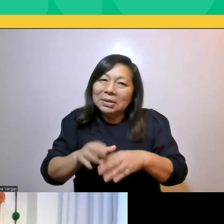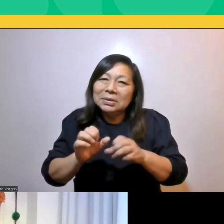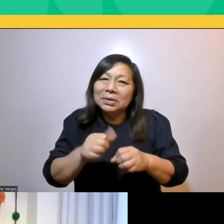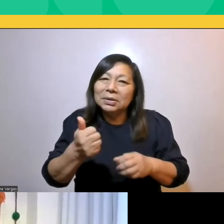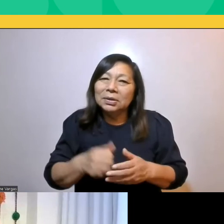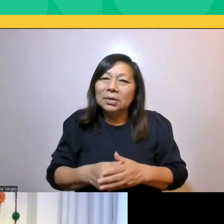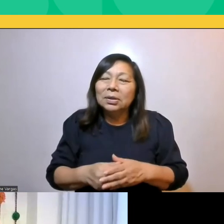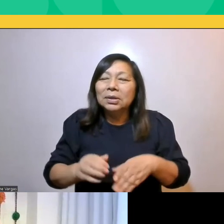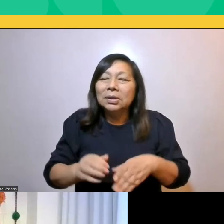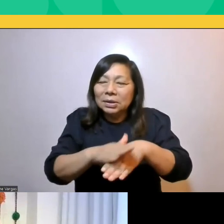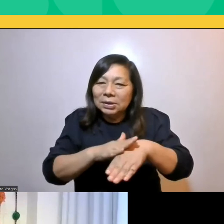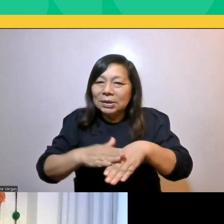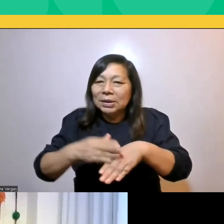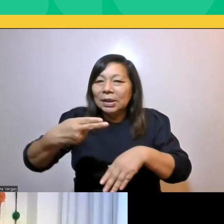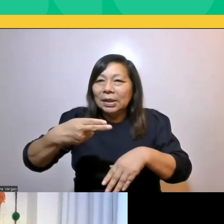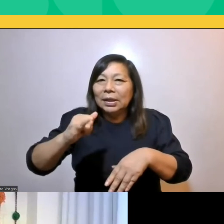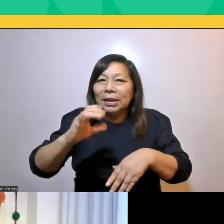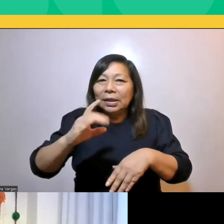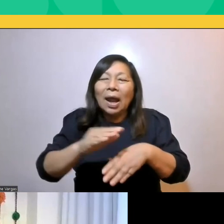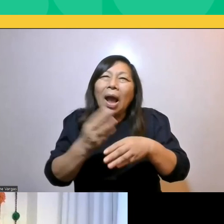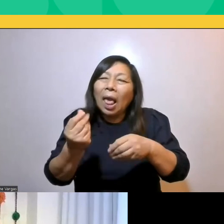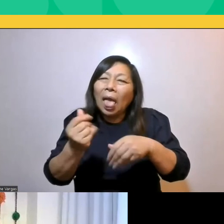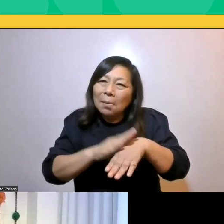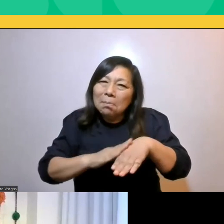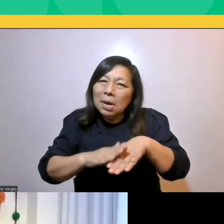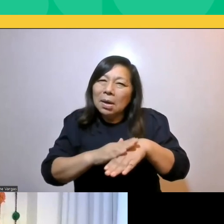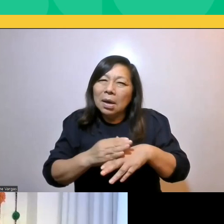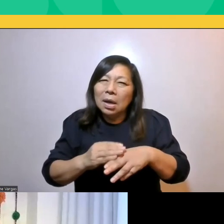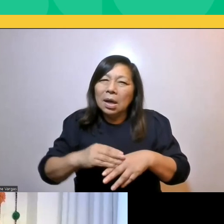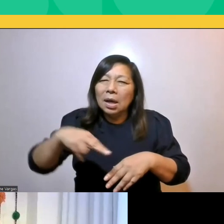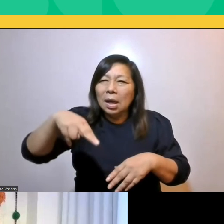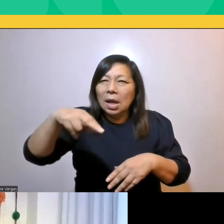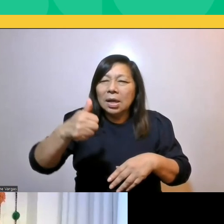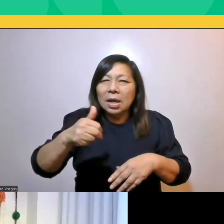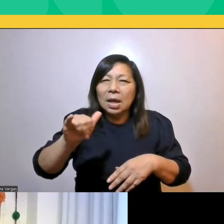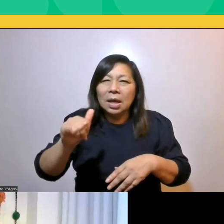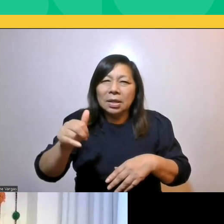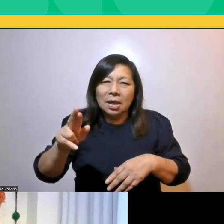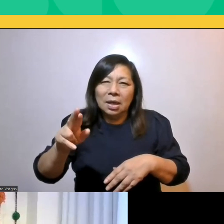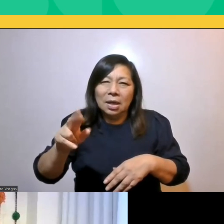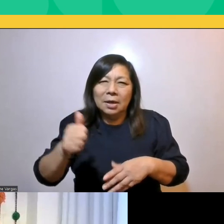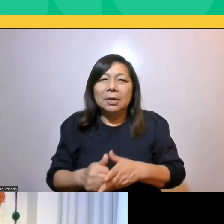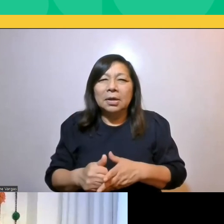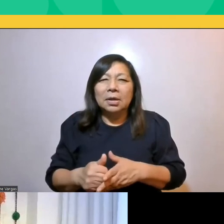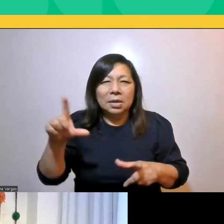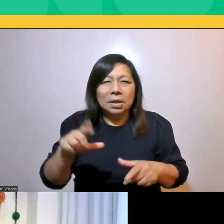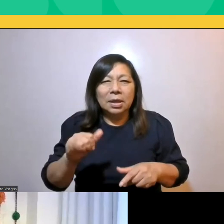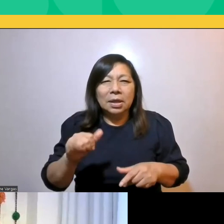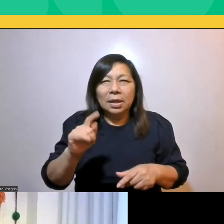un hidratante vaginal que es de marca Nayara, que es del laboratorio